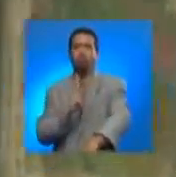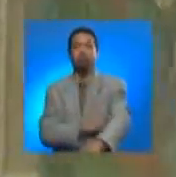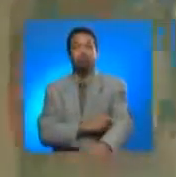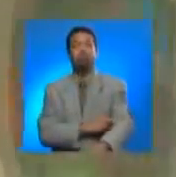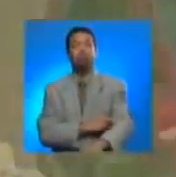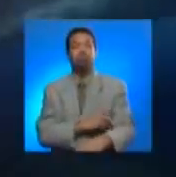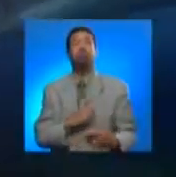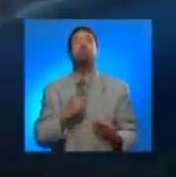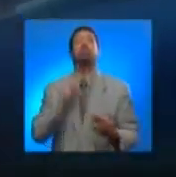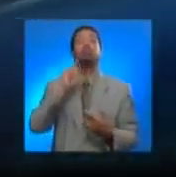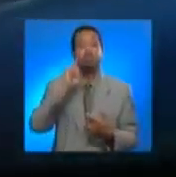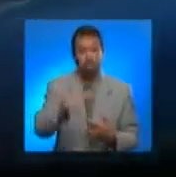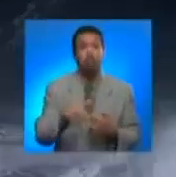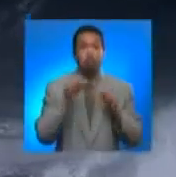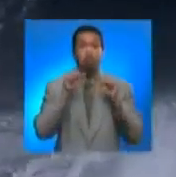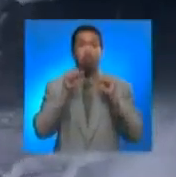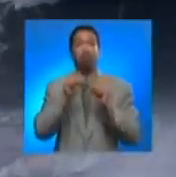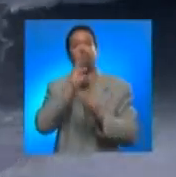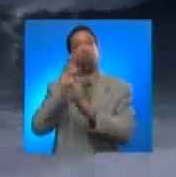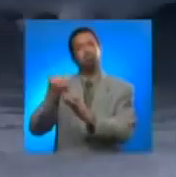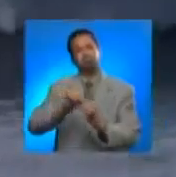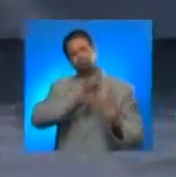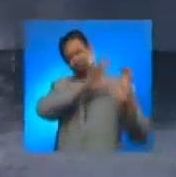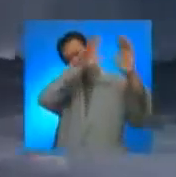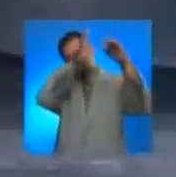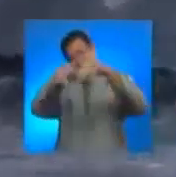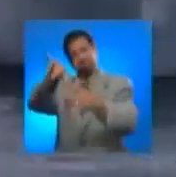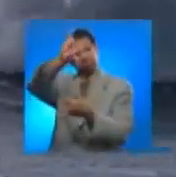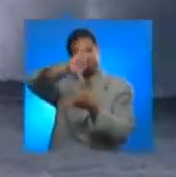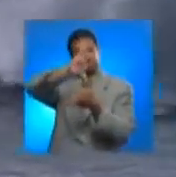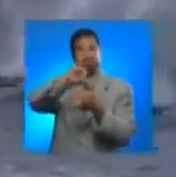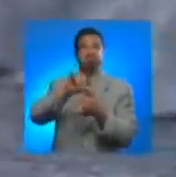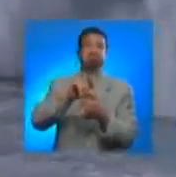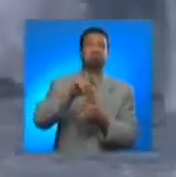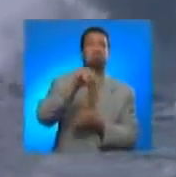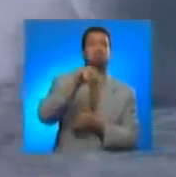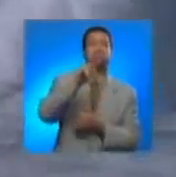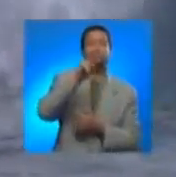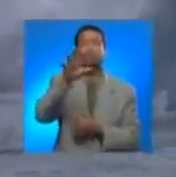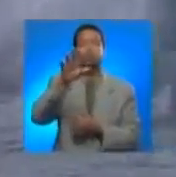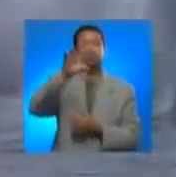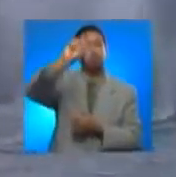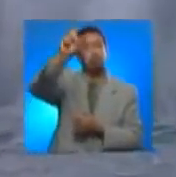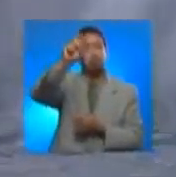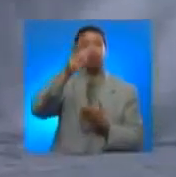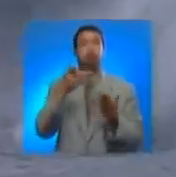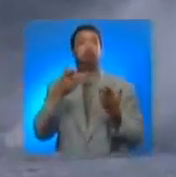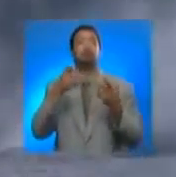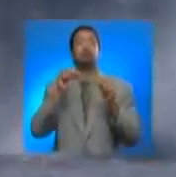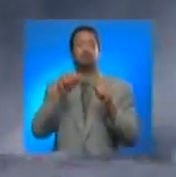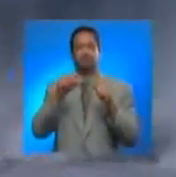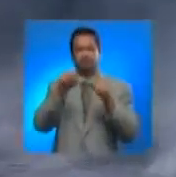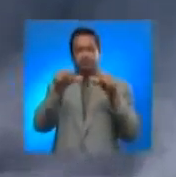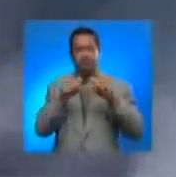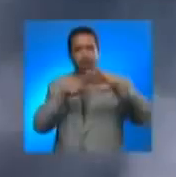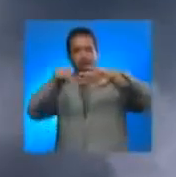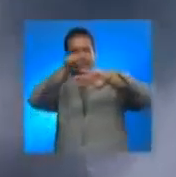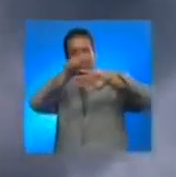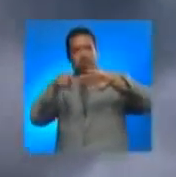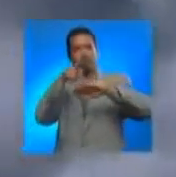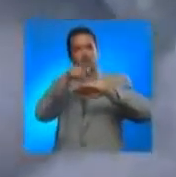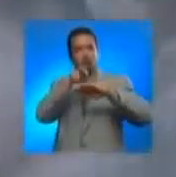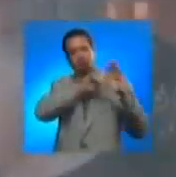Brinde el máximo de su cooperación. Muchas personas piensan que esto es algo que no va a ocurrir, que es algo de ciencia ficción, y por lo